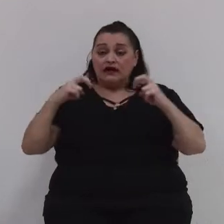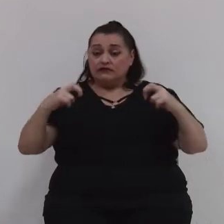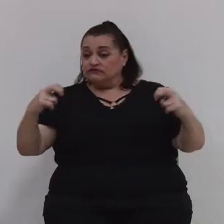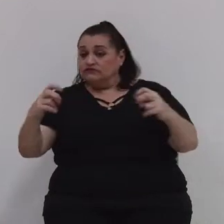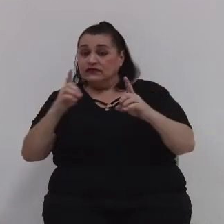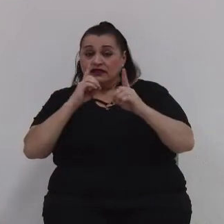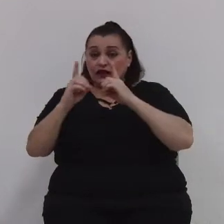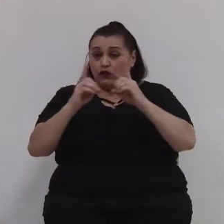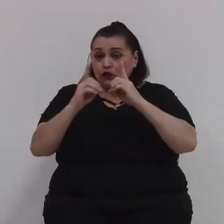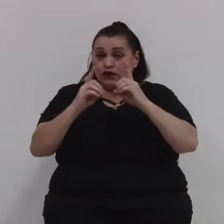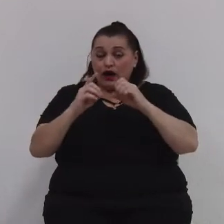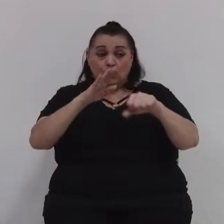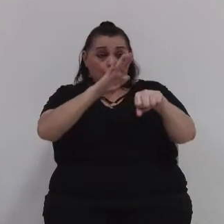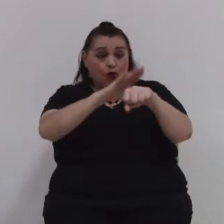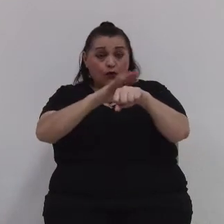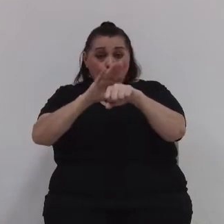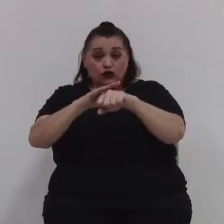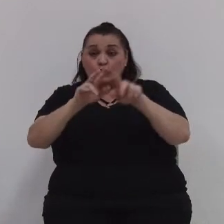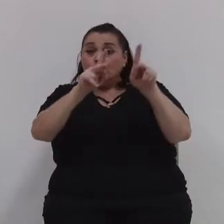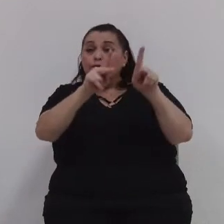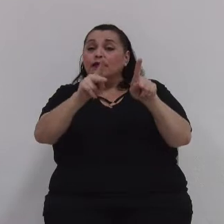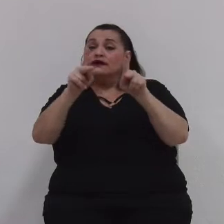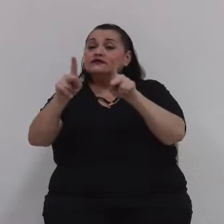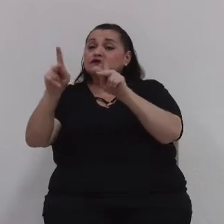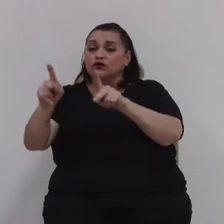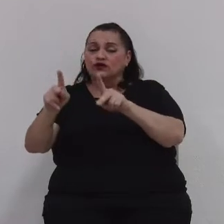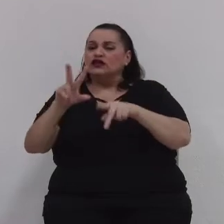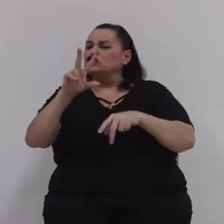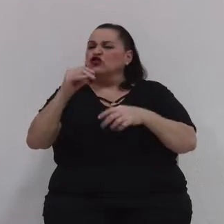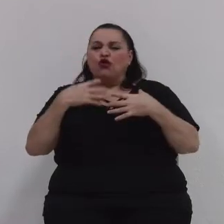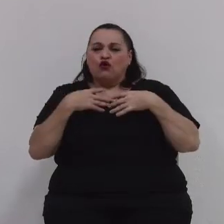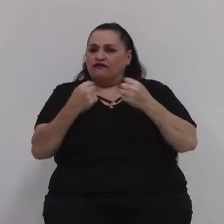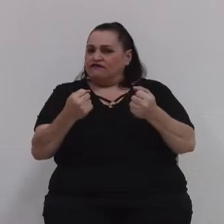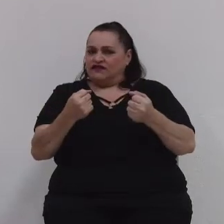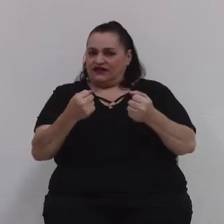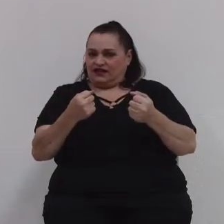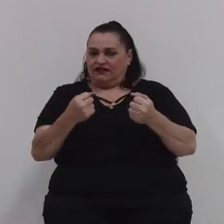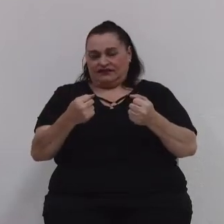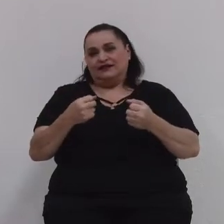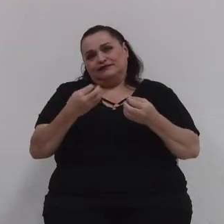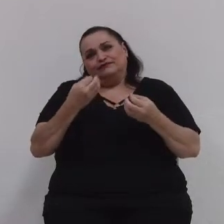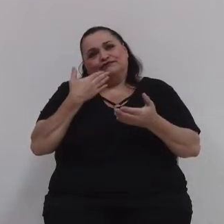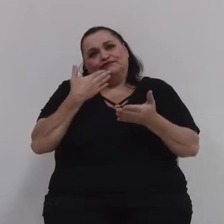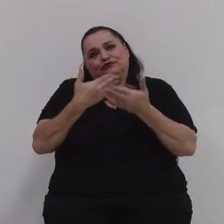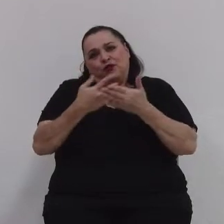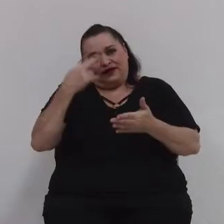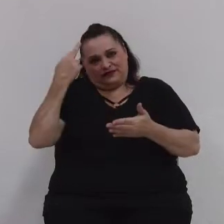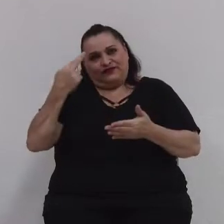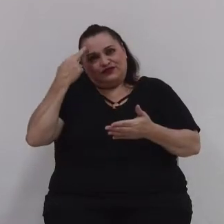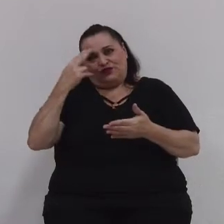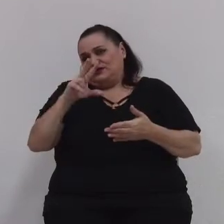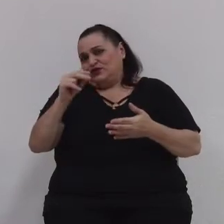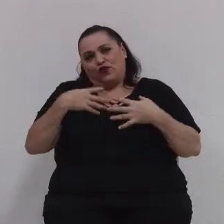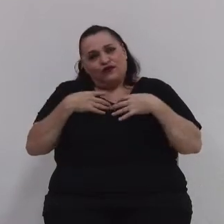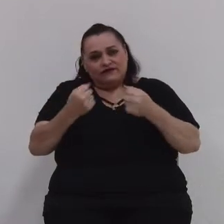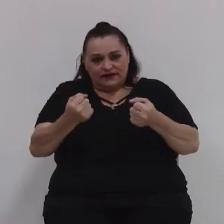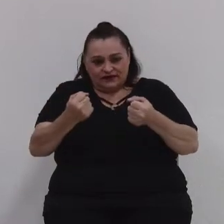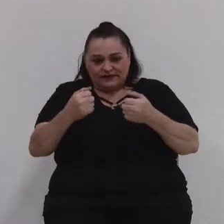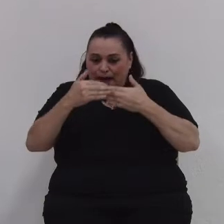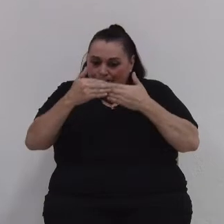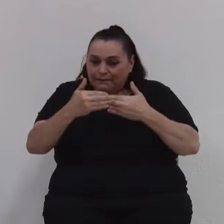es una convocatoria con gente que no confían en uno de ella y tiene buenas razones para no confiar, tiene que ir a partir de un